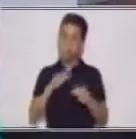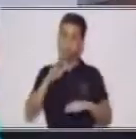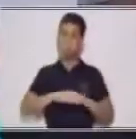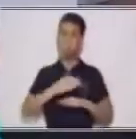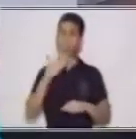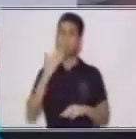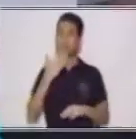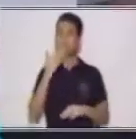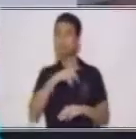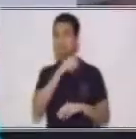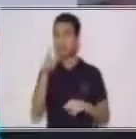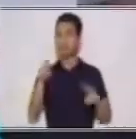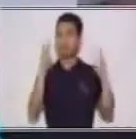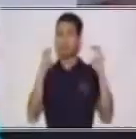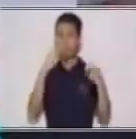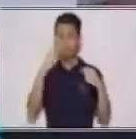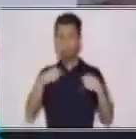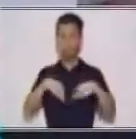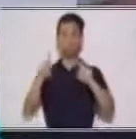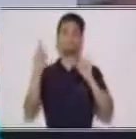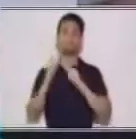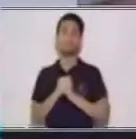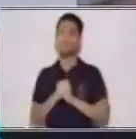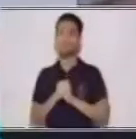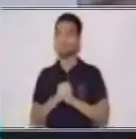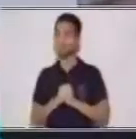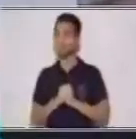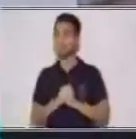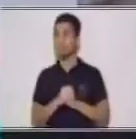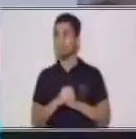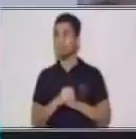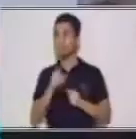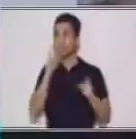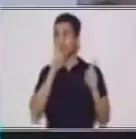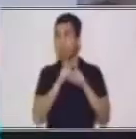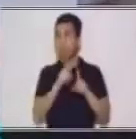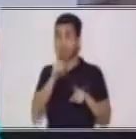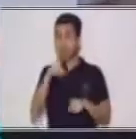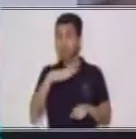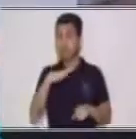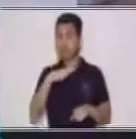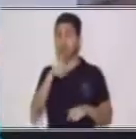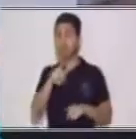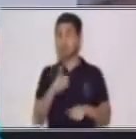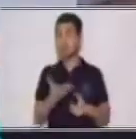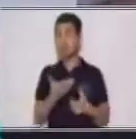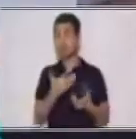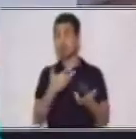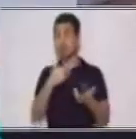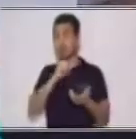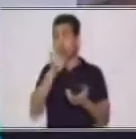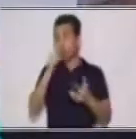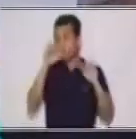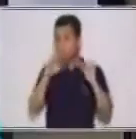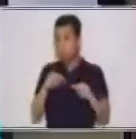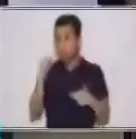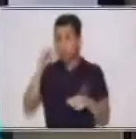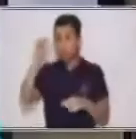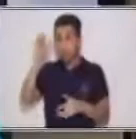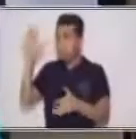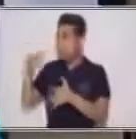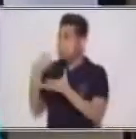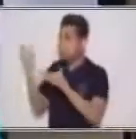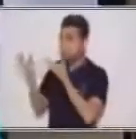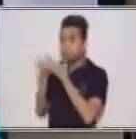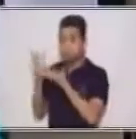los temas que vamos a estar viendo. Entonces, también si tienes cómo compartir con otras personas, como con adulto o